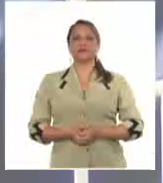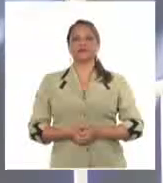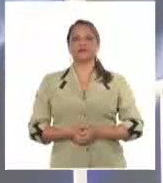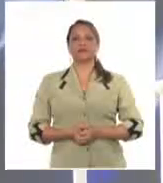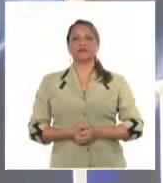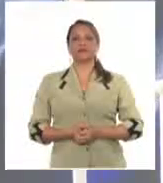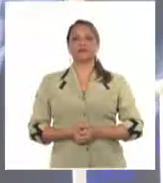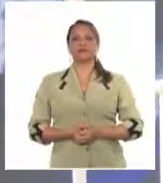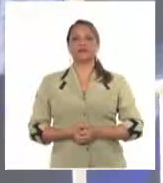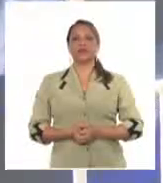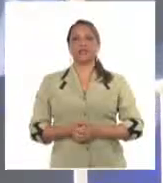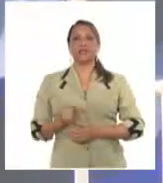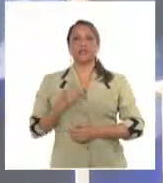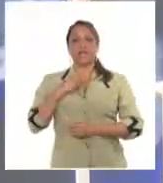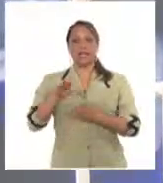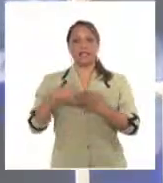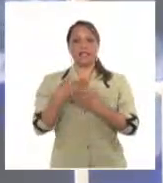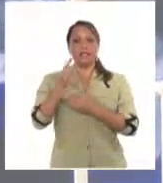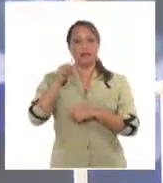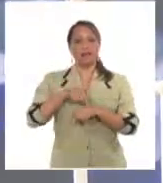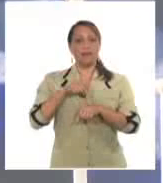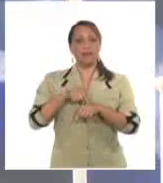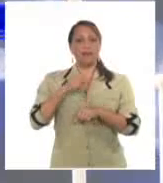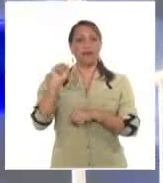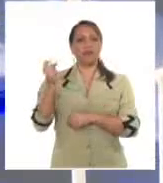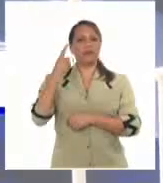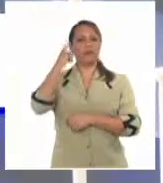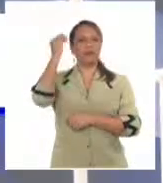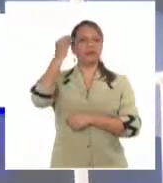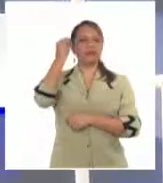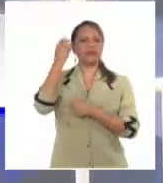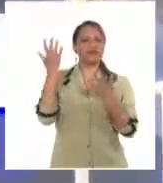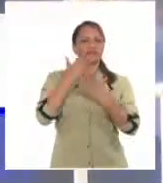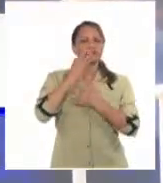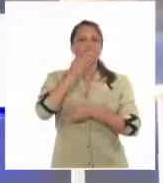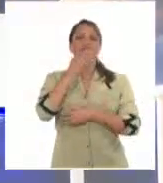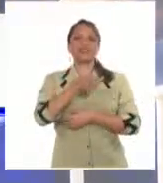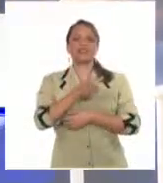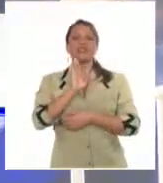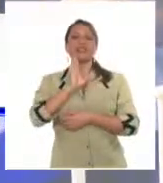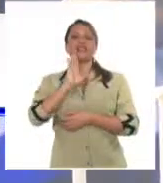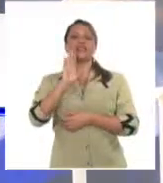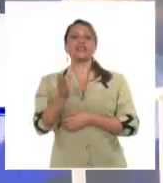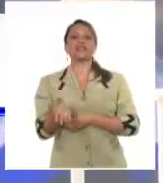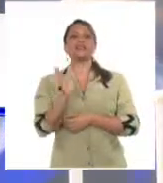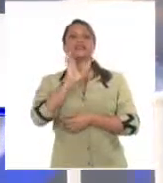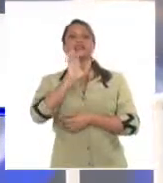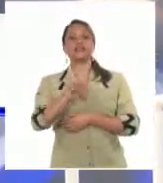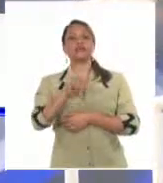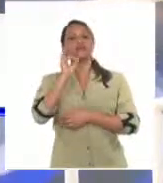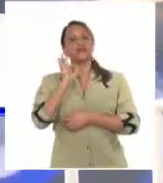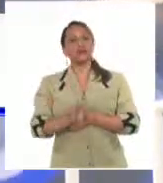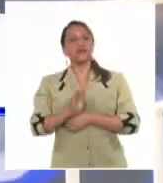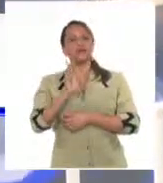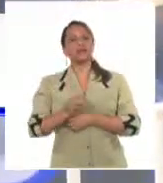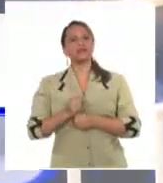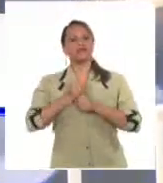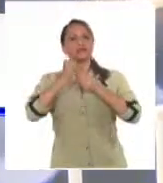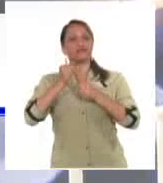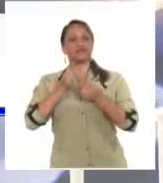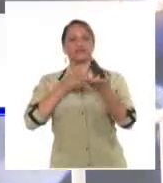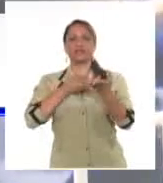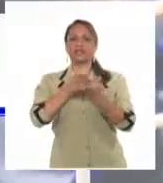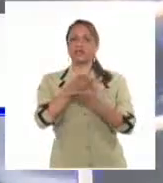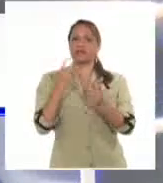primer pensamiento para nuestro querido Fidel, al que le decimos que siempre firmes continuaremos su